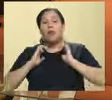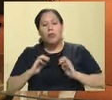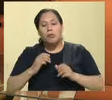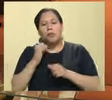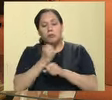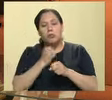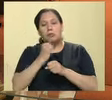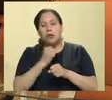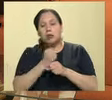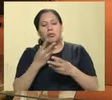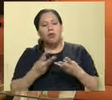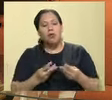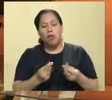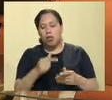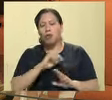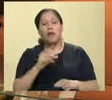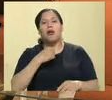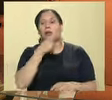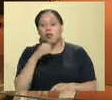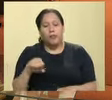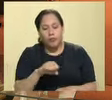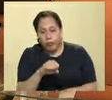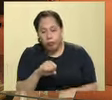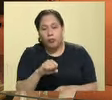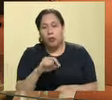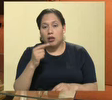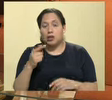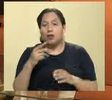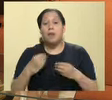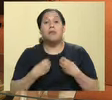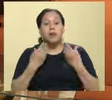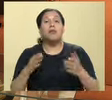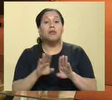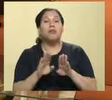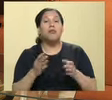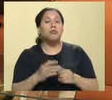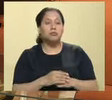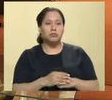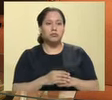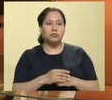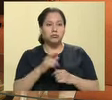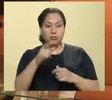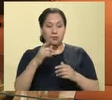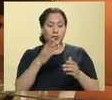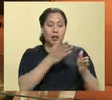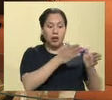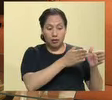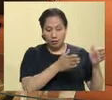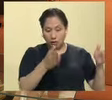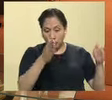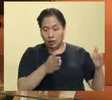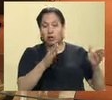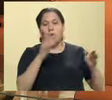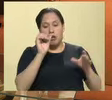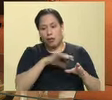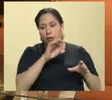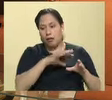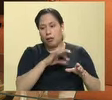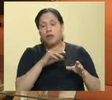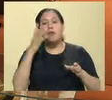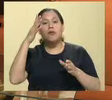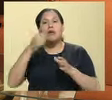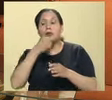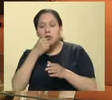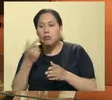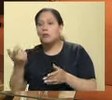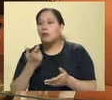deteriora, mientras a la mente la hace cada vez más grande y la lleva a su máximo esplendor. Claro. Pero sabiduría. Eso es mentalmente hablando. La sabiduría,